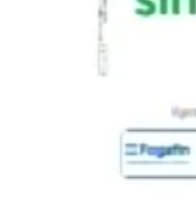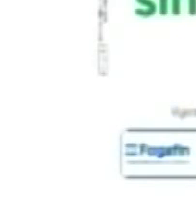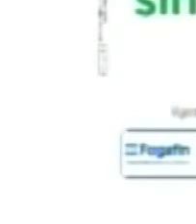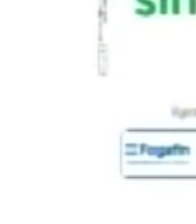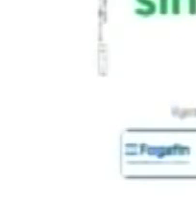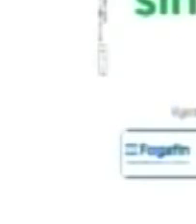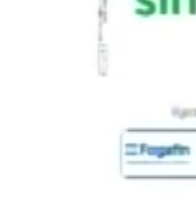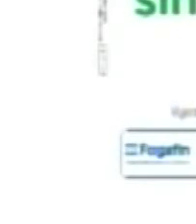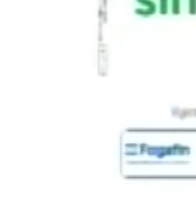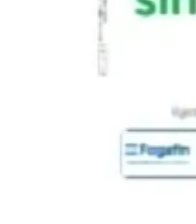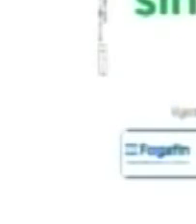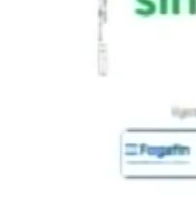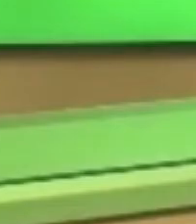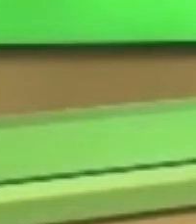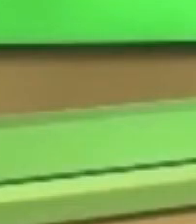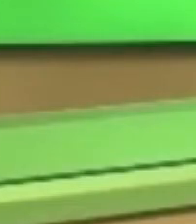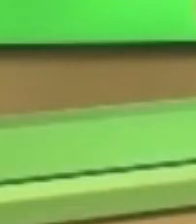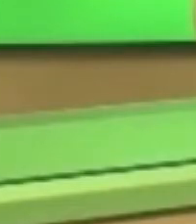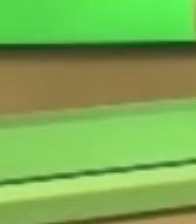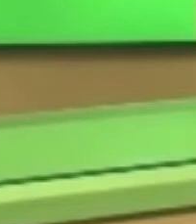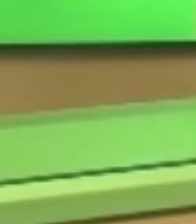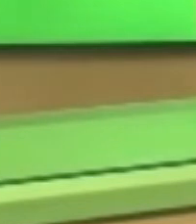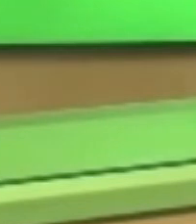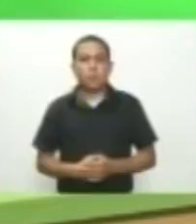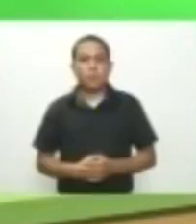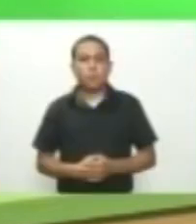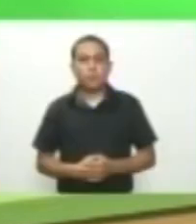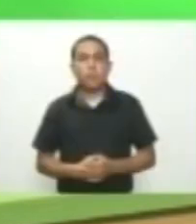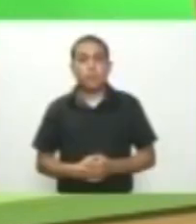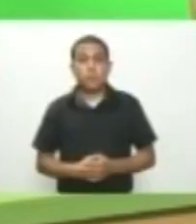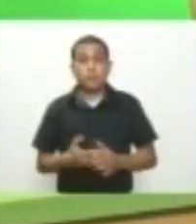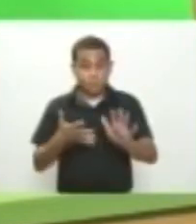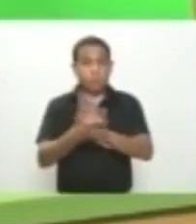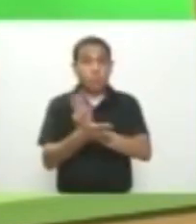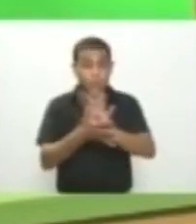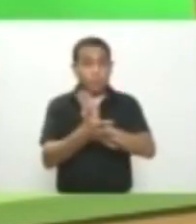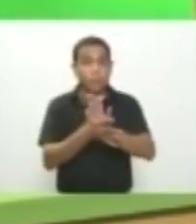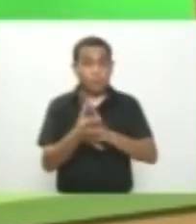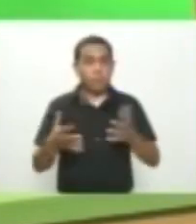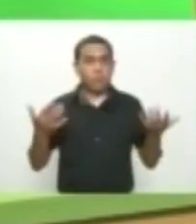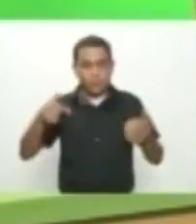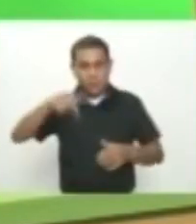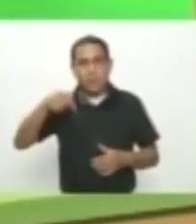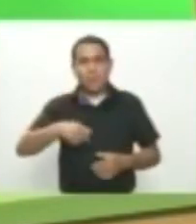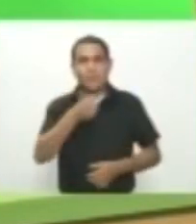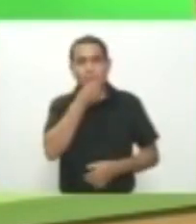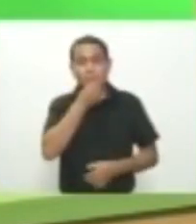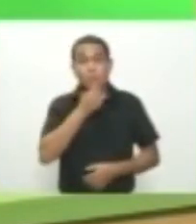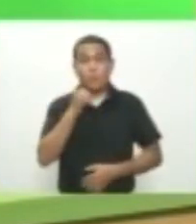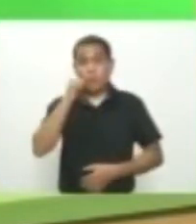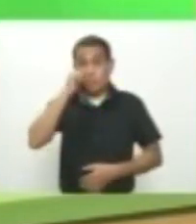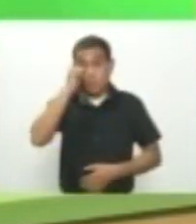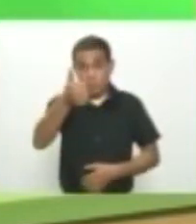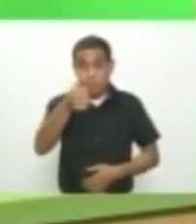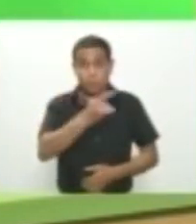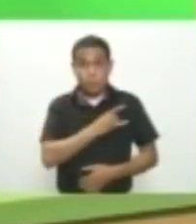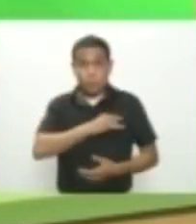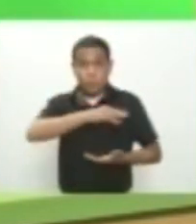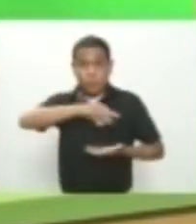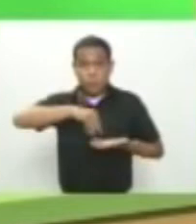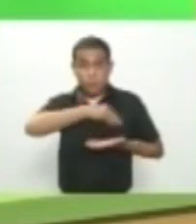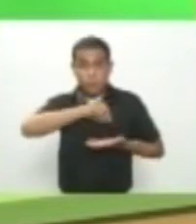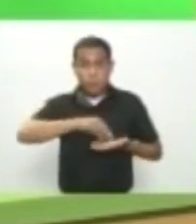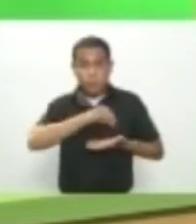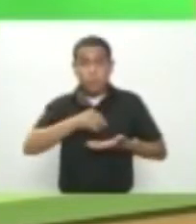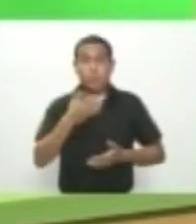rifas ni sorteos Bien y tenemos más información para todos ustedes aquí en las noticias Mañana en la Universidad del Atlántico, sede